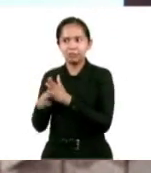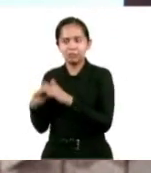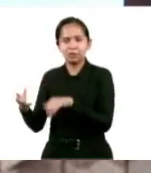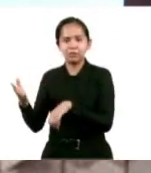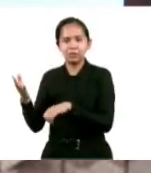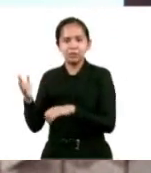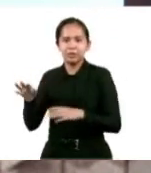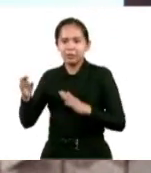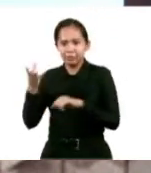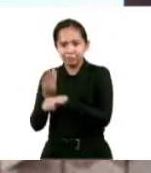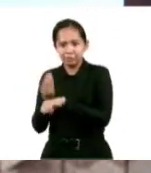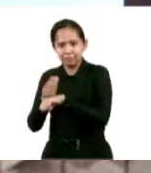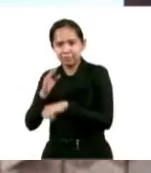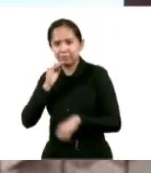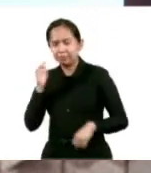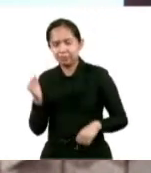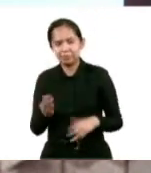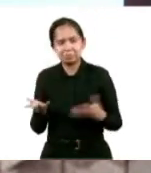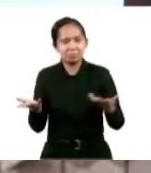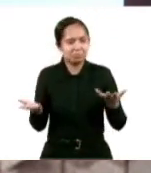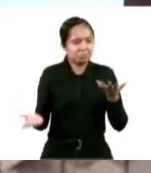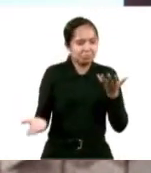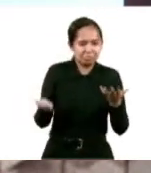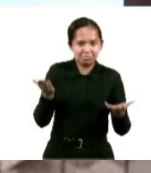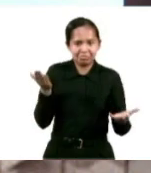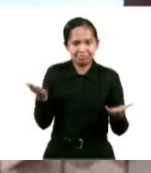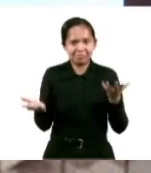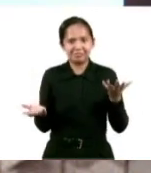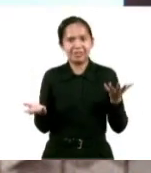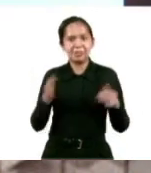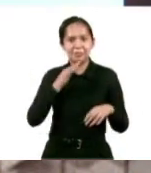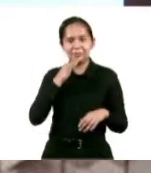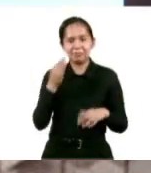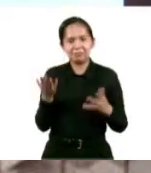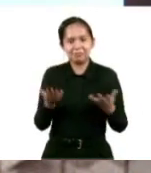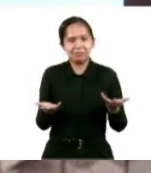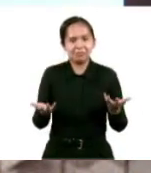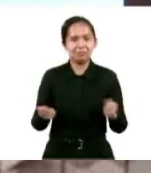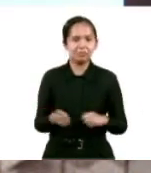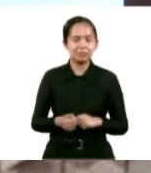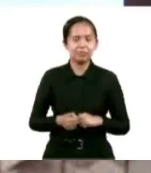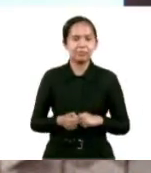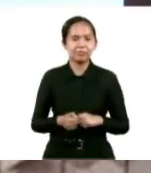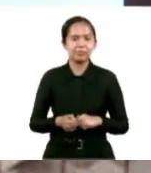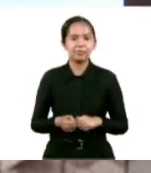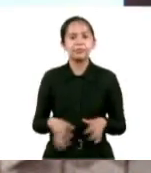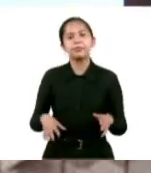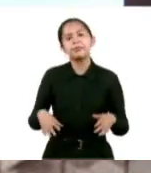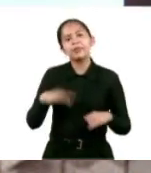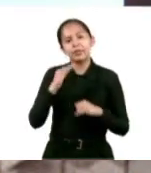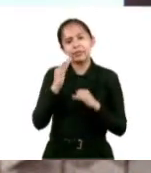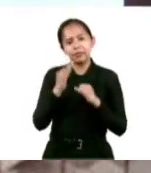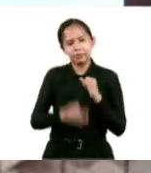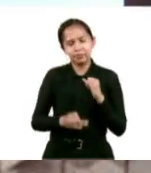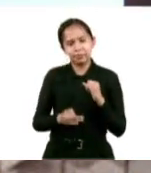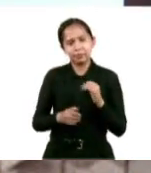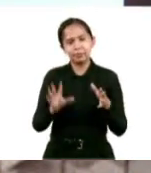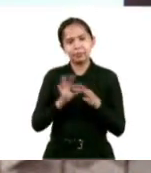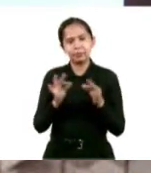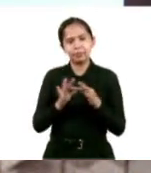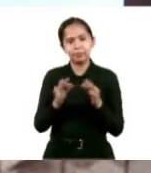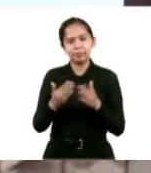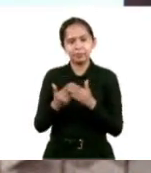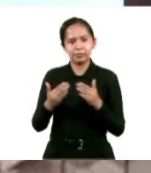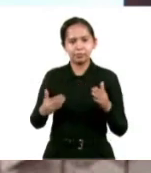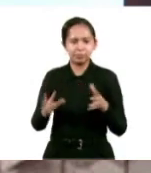para hacerlas adecuadamente ni te define criterios precisos. Adelante. Y conclusiones, con base en lo expuesto